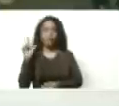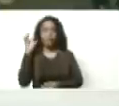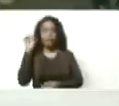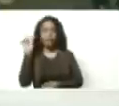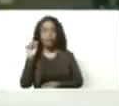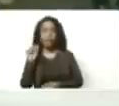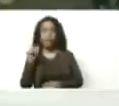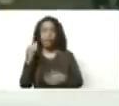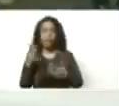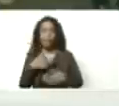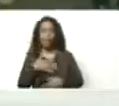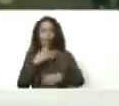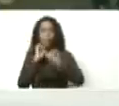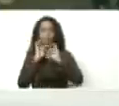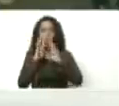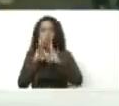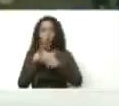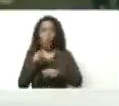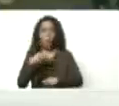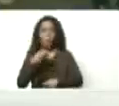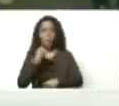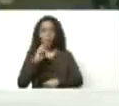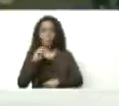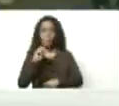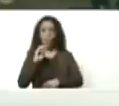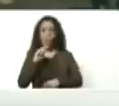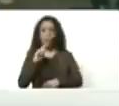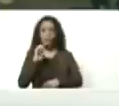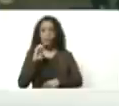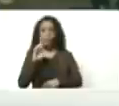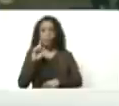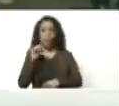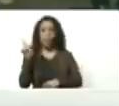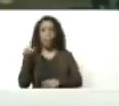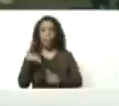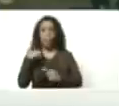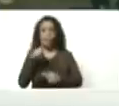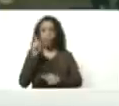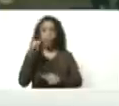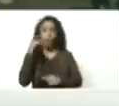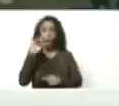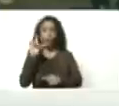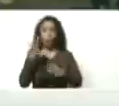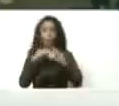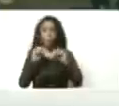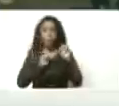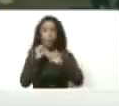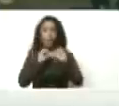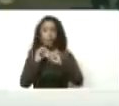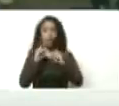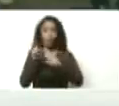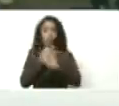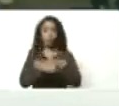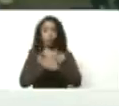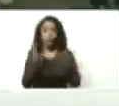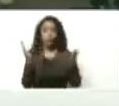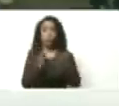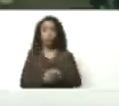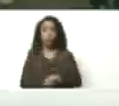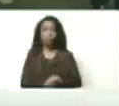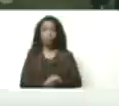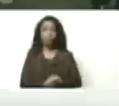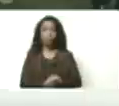que te puedo decir mi mente yo lo único que te puedo decir es que mañana tienes todas las maquinarias a tu disposición